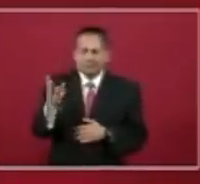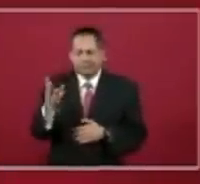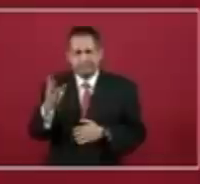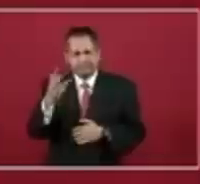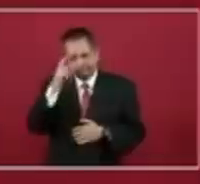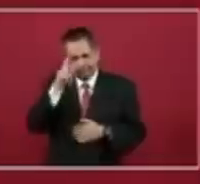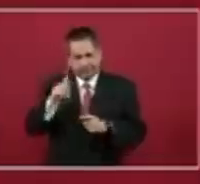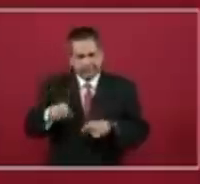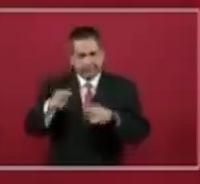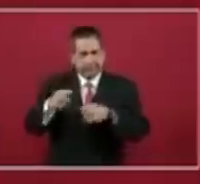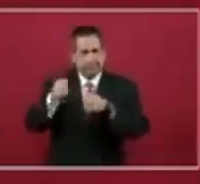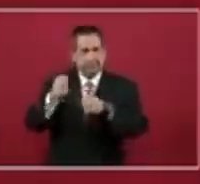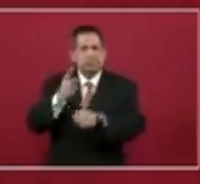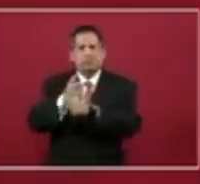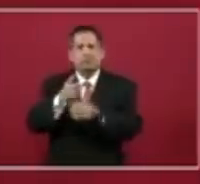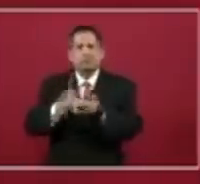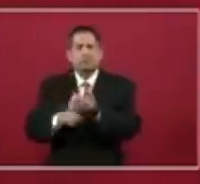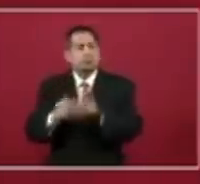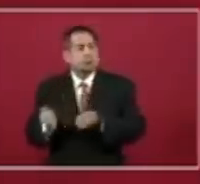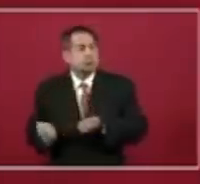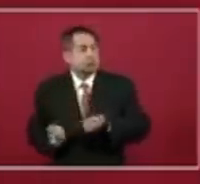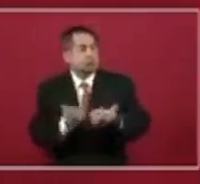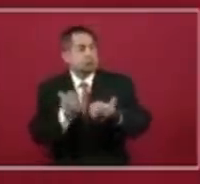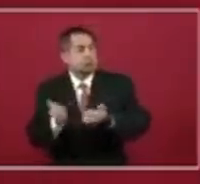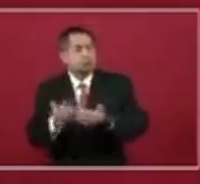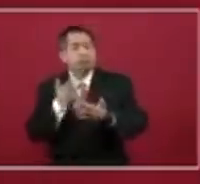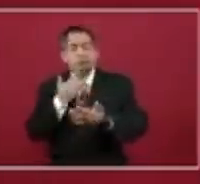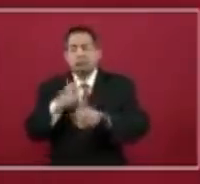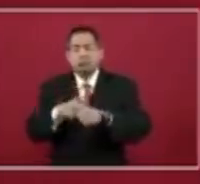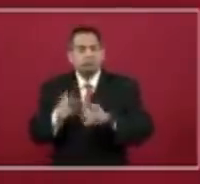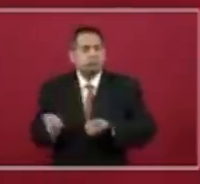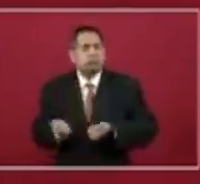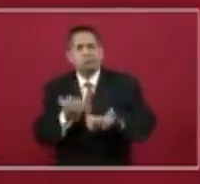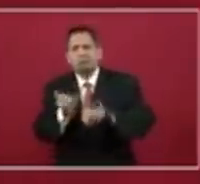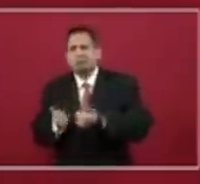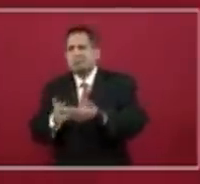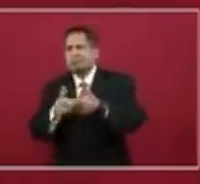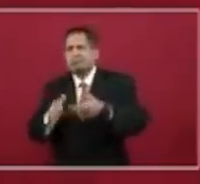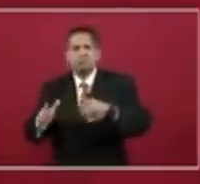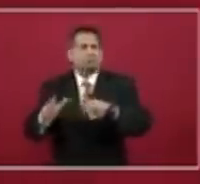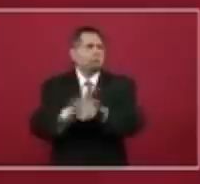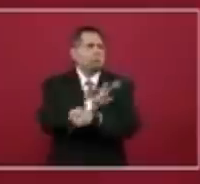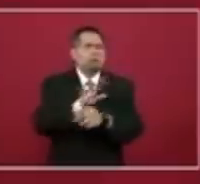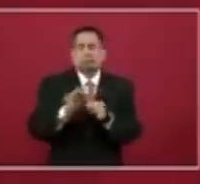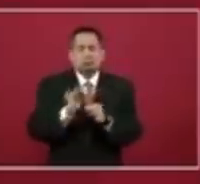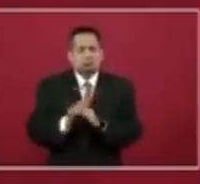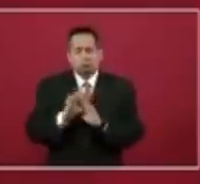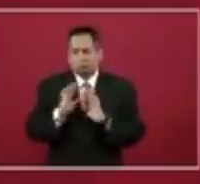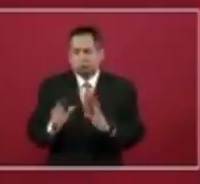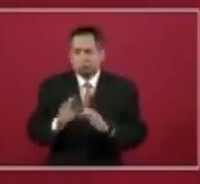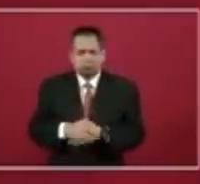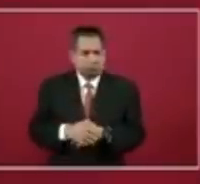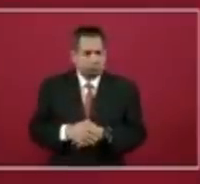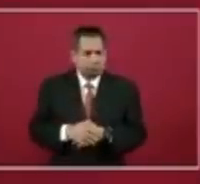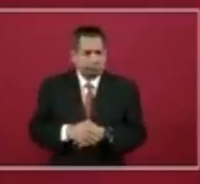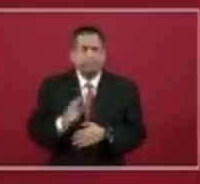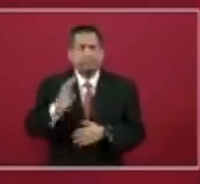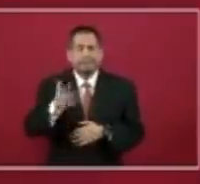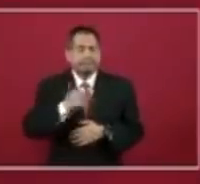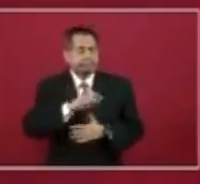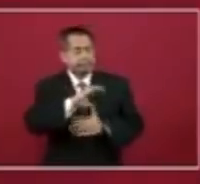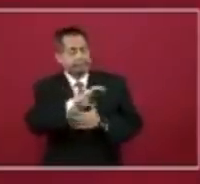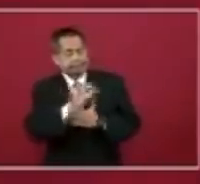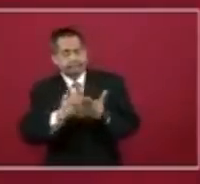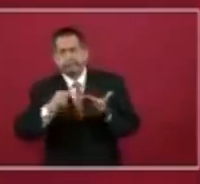para garantizar el abasto de gasolinas. Ya logramos el contrato